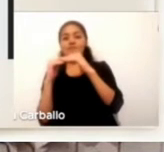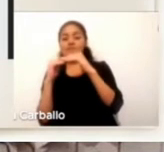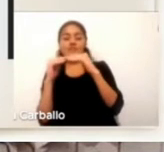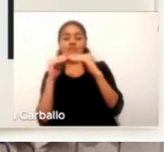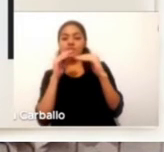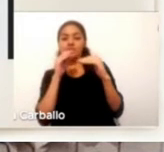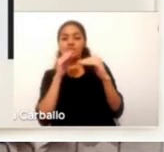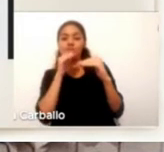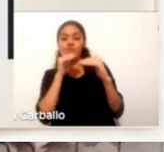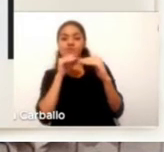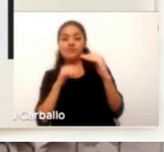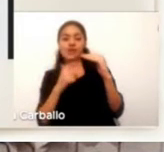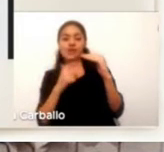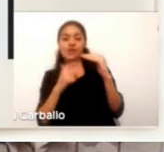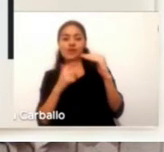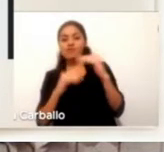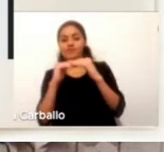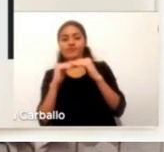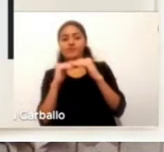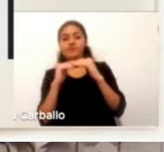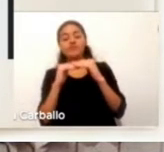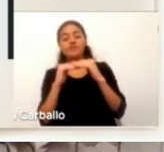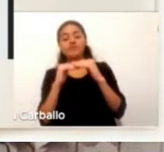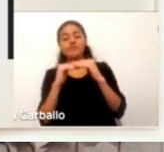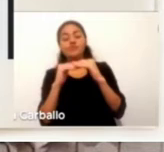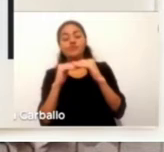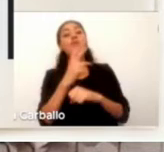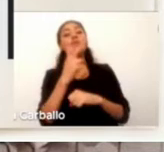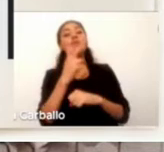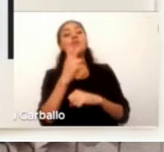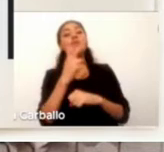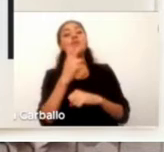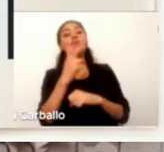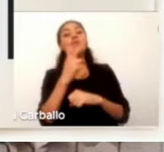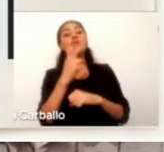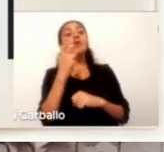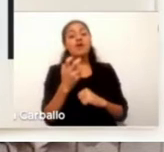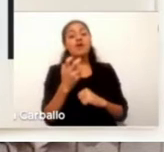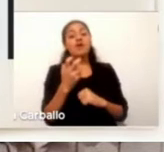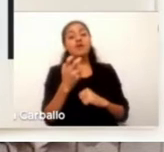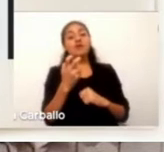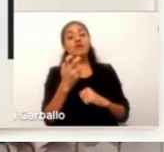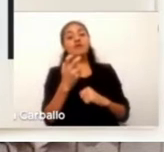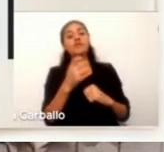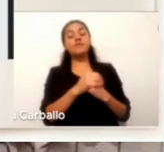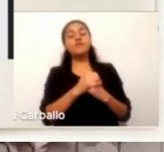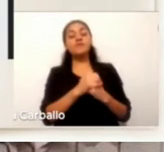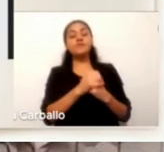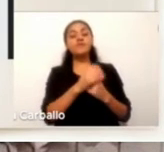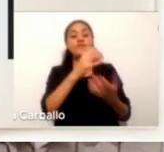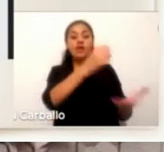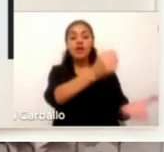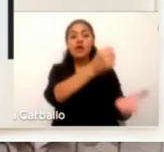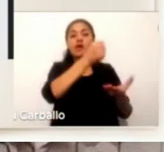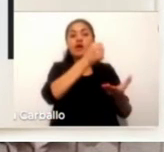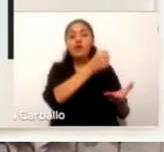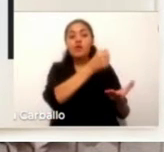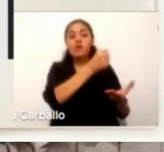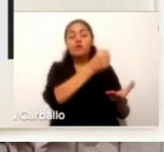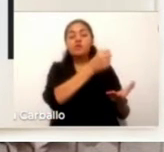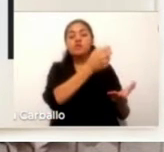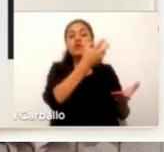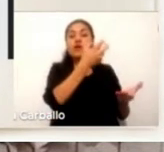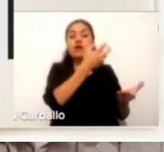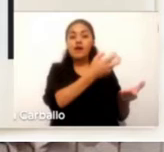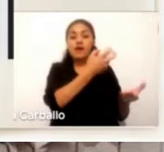Así, el presente agravio se fundó en el supuesto uso de recursos de procedencia ilícita precisamente sobre el monto del